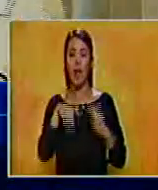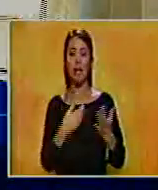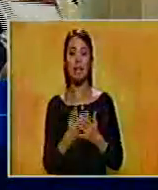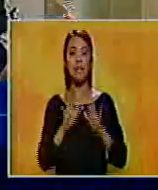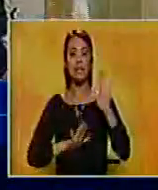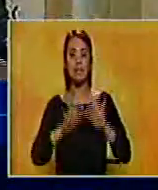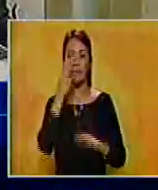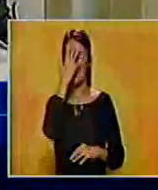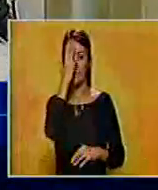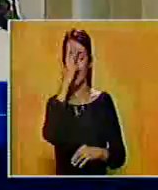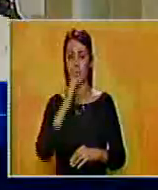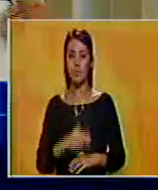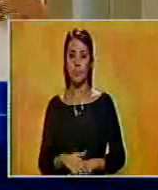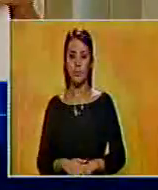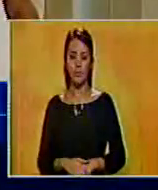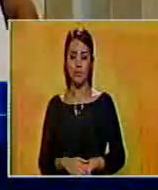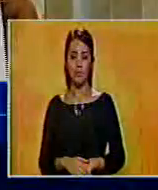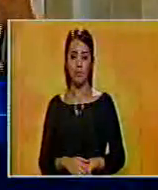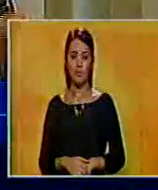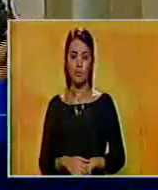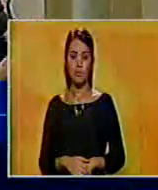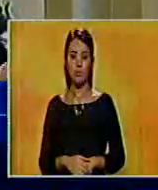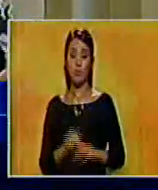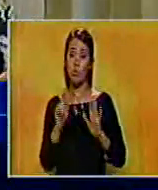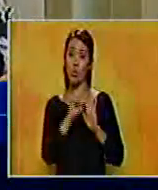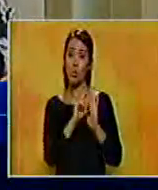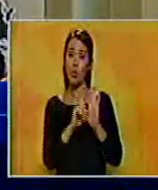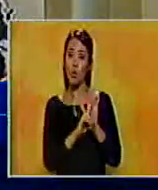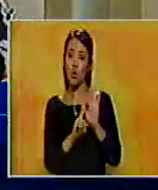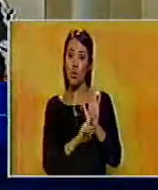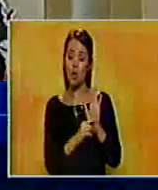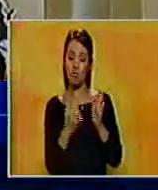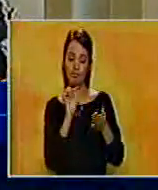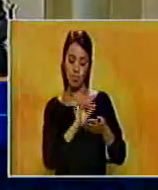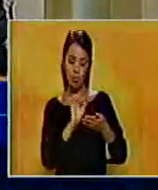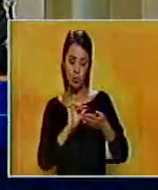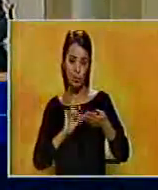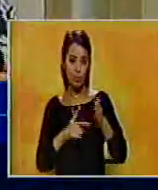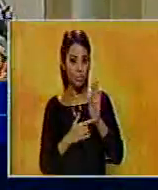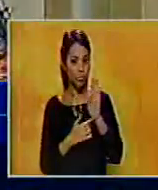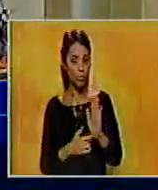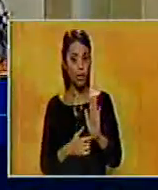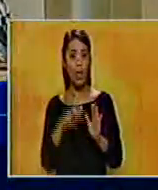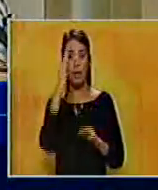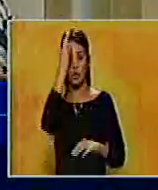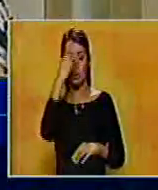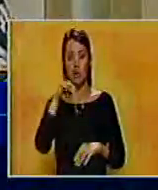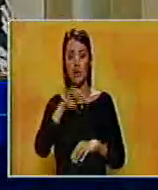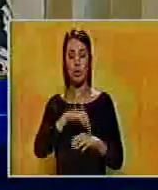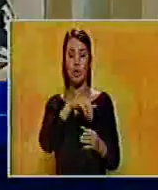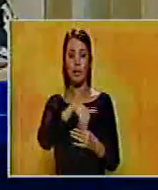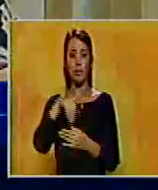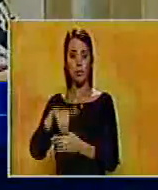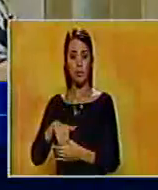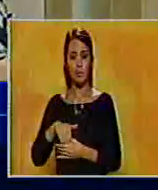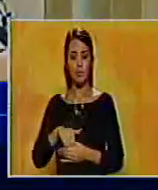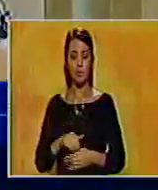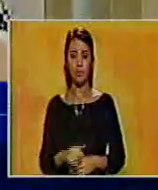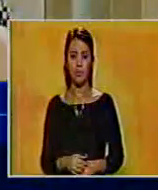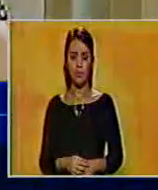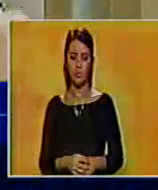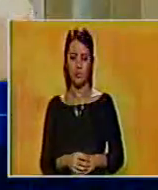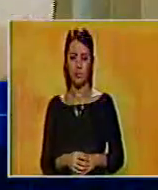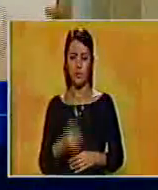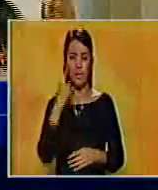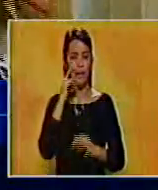15 de febrero. Estos son los puntos en relación al Consejo Nacional Electoral que